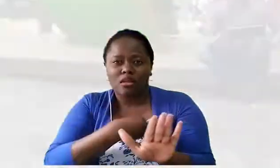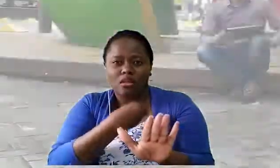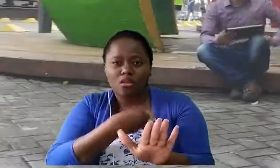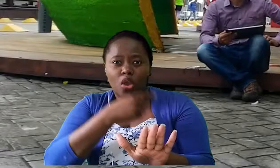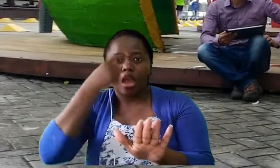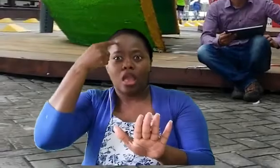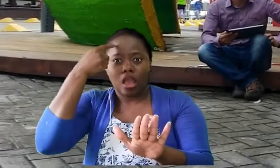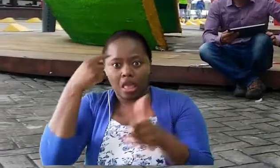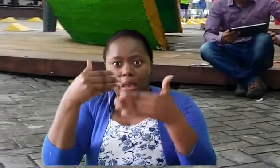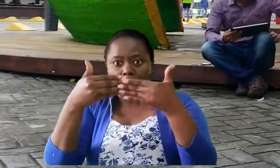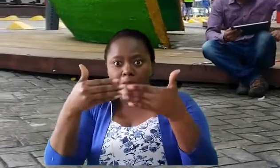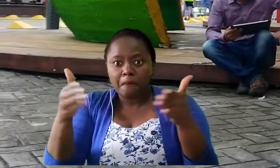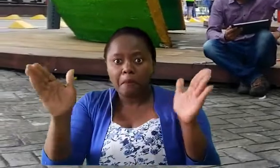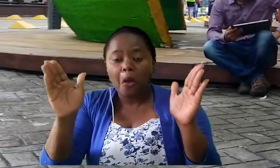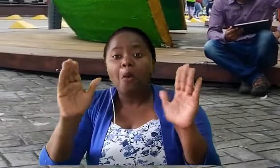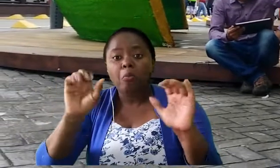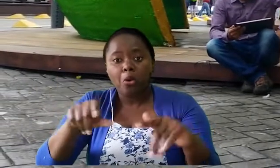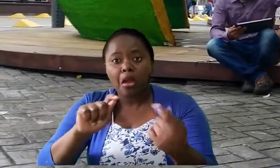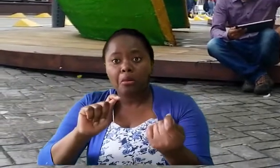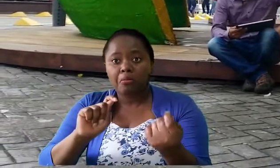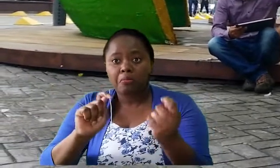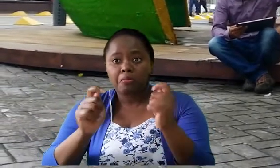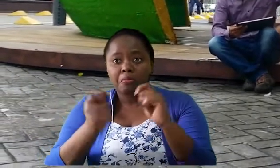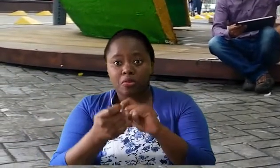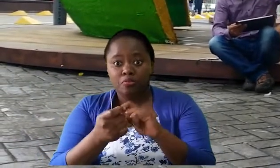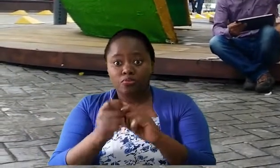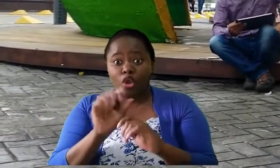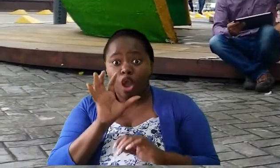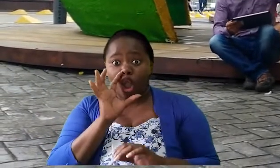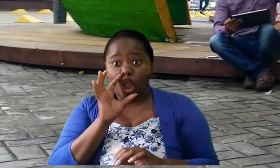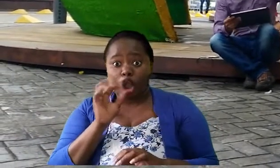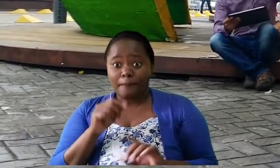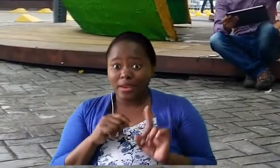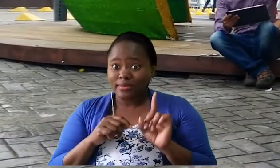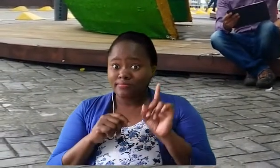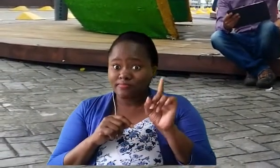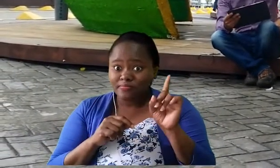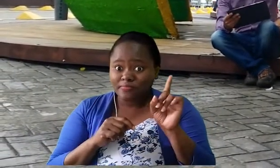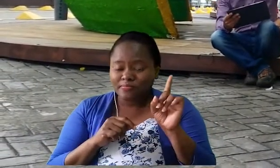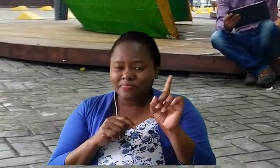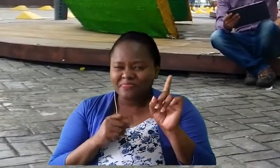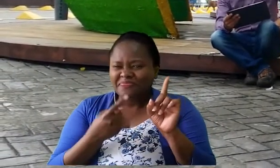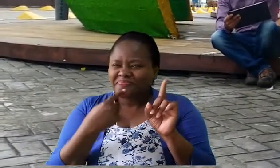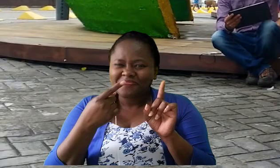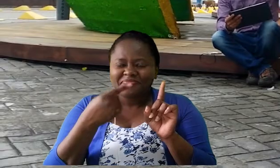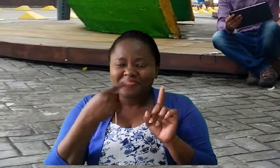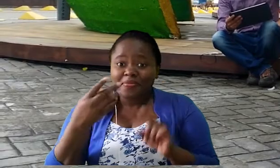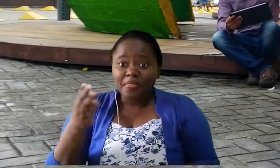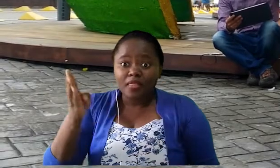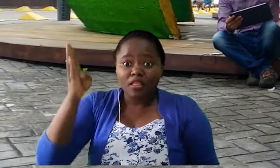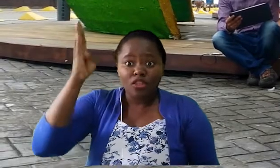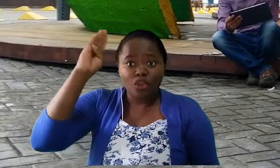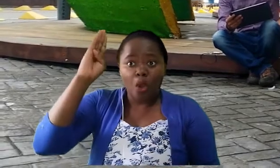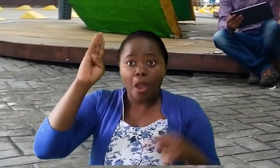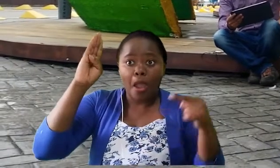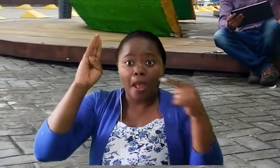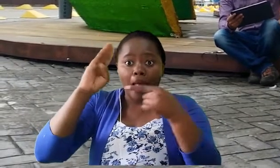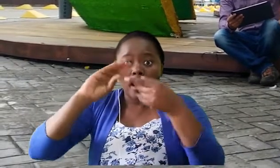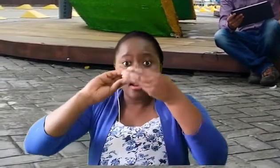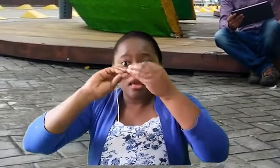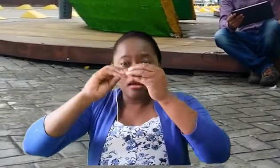reformuladas. Arthur Paycock, por ejemplo, decía que Dios crea a través de un